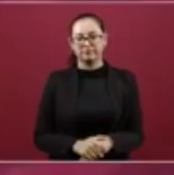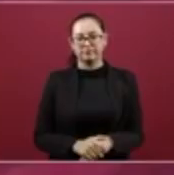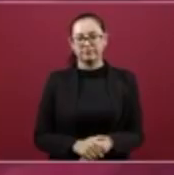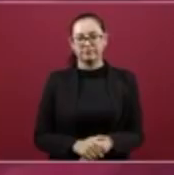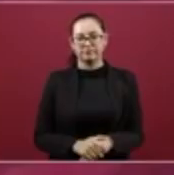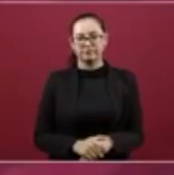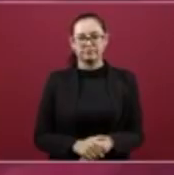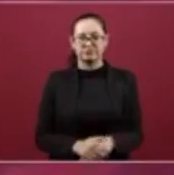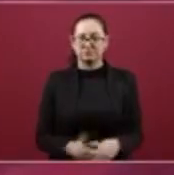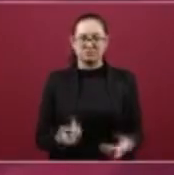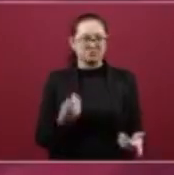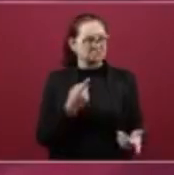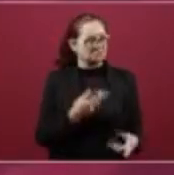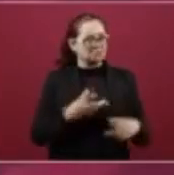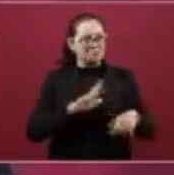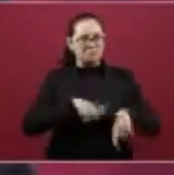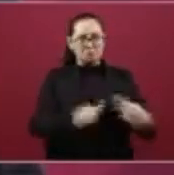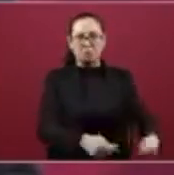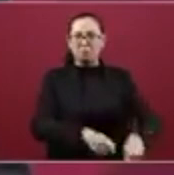estuvieron llenadera.